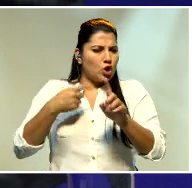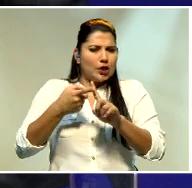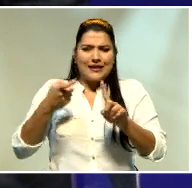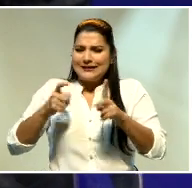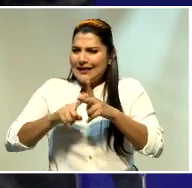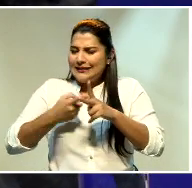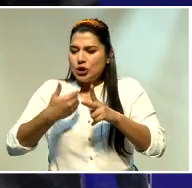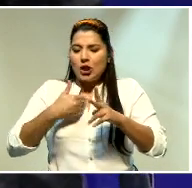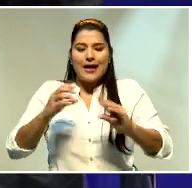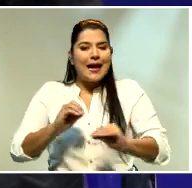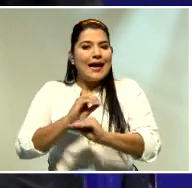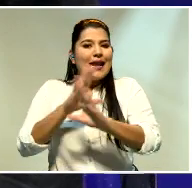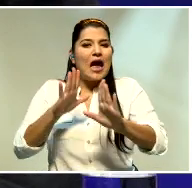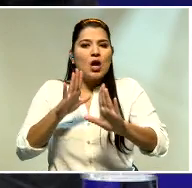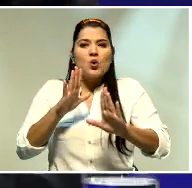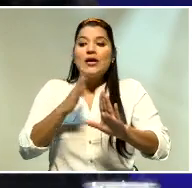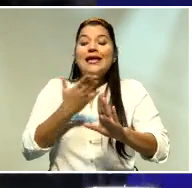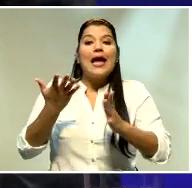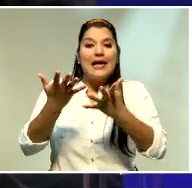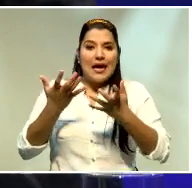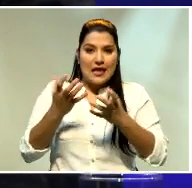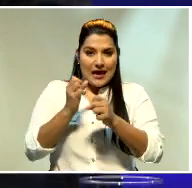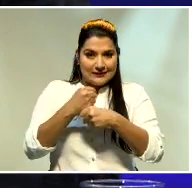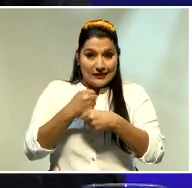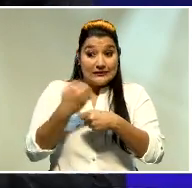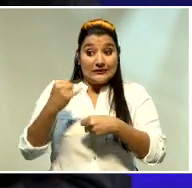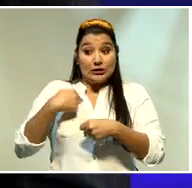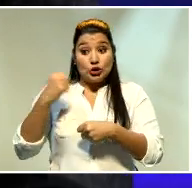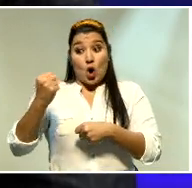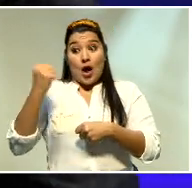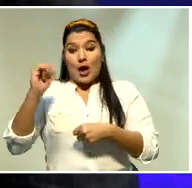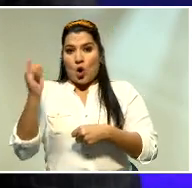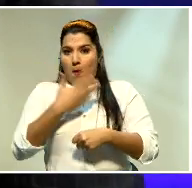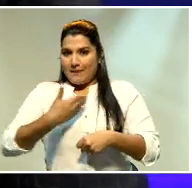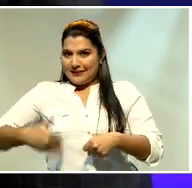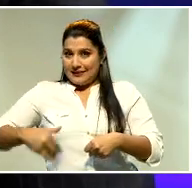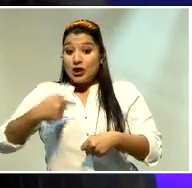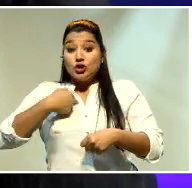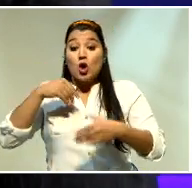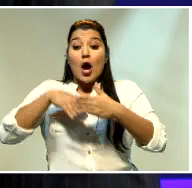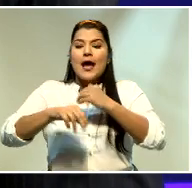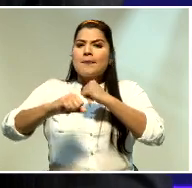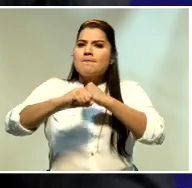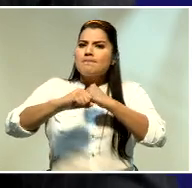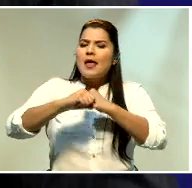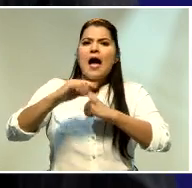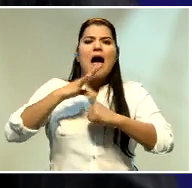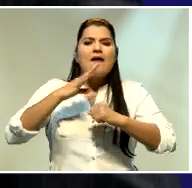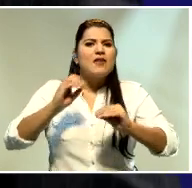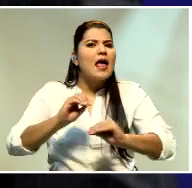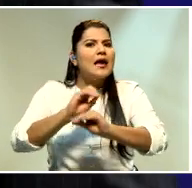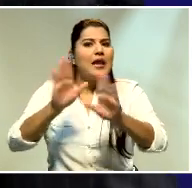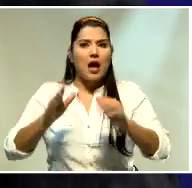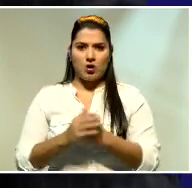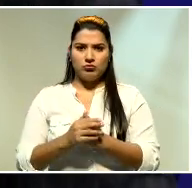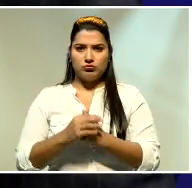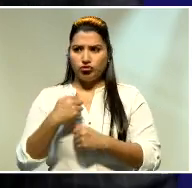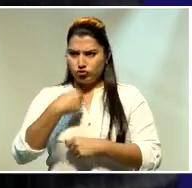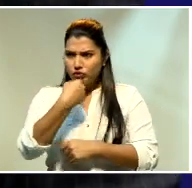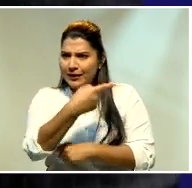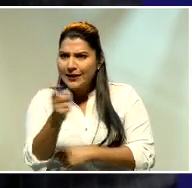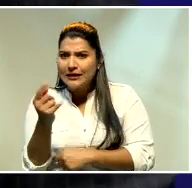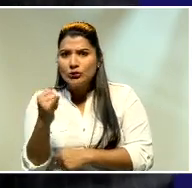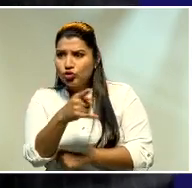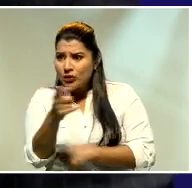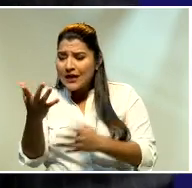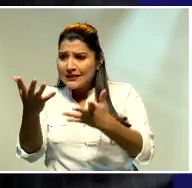hacer, de ser presidente. Yo en campaña hablé con toda claridad. Yo lo digo, si quieren saber qué voy a hacer, están